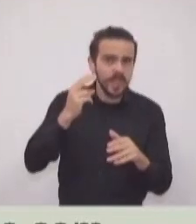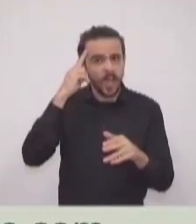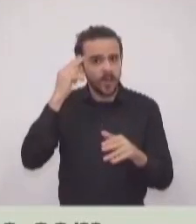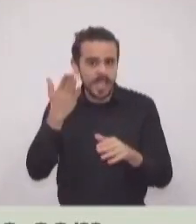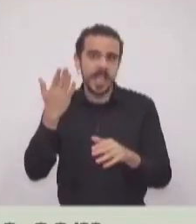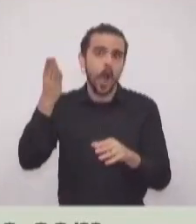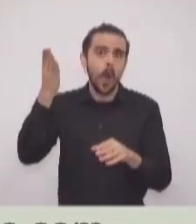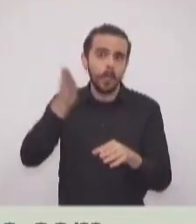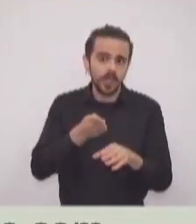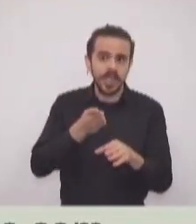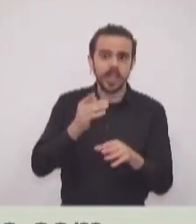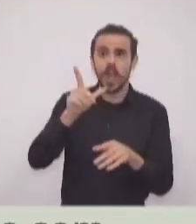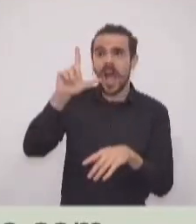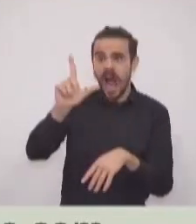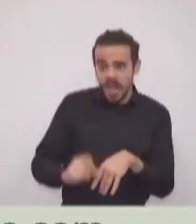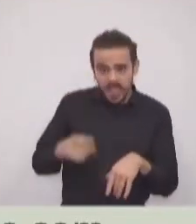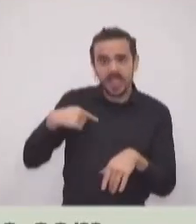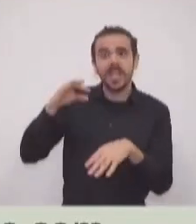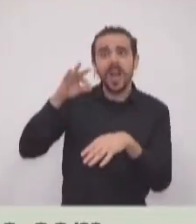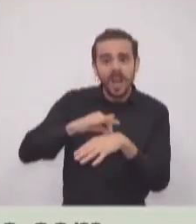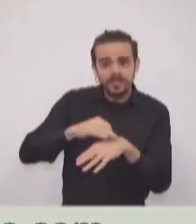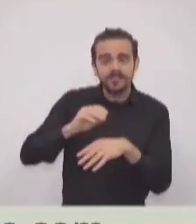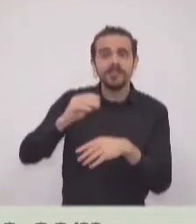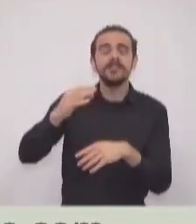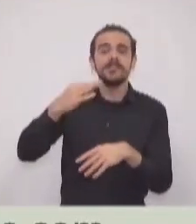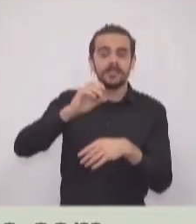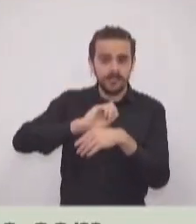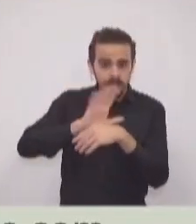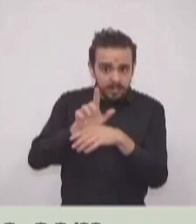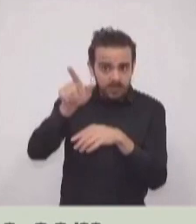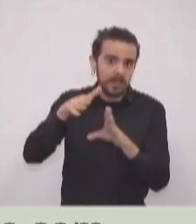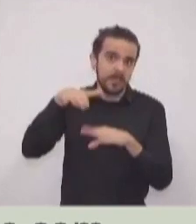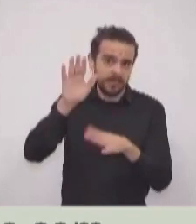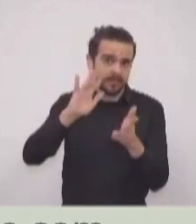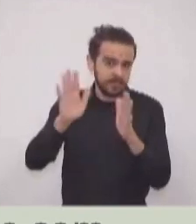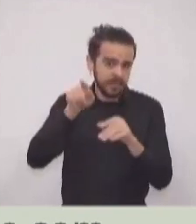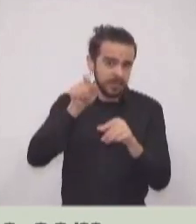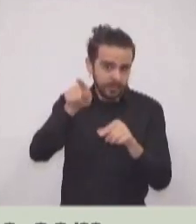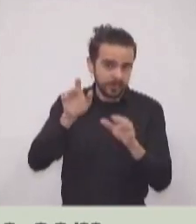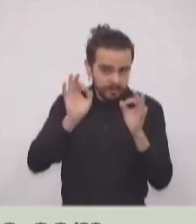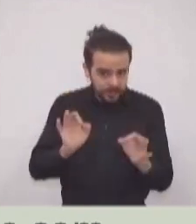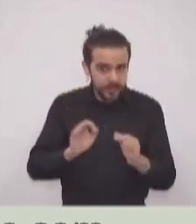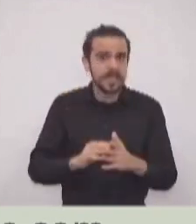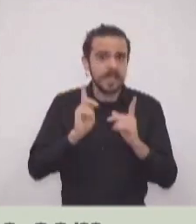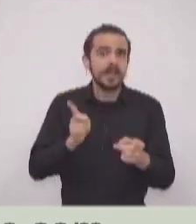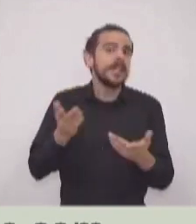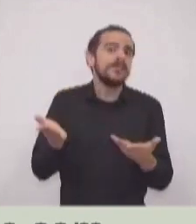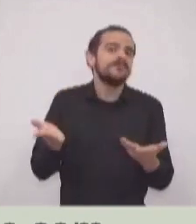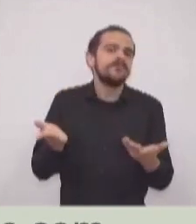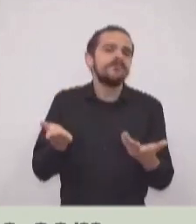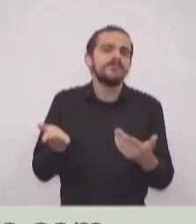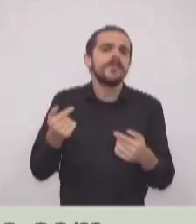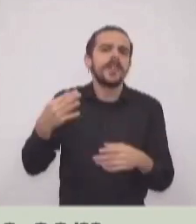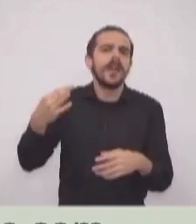Analiza el mapa donde se han producido los casos específicamente, tiene que ver con todo el corredor